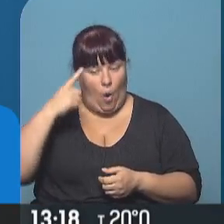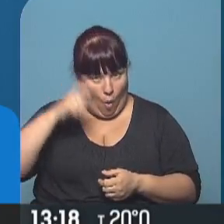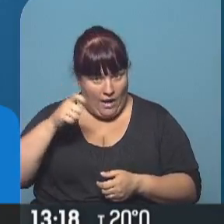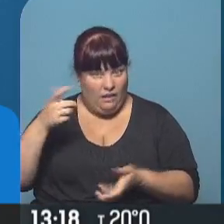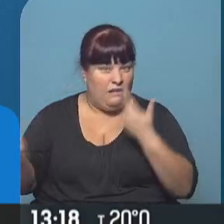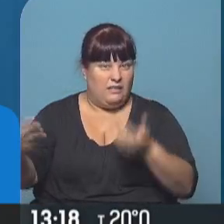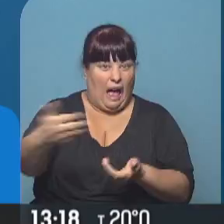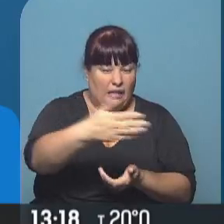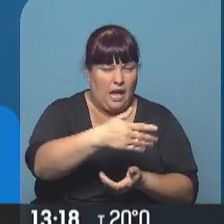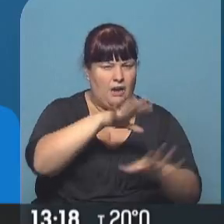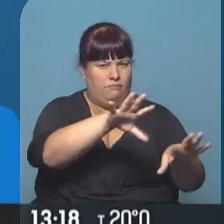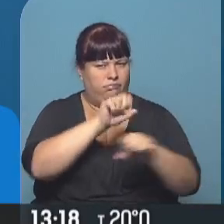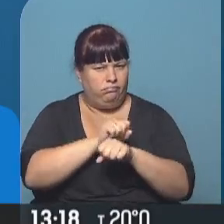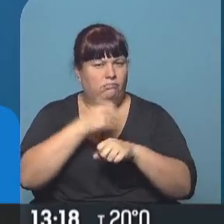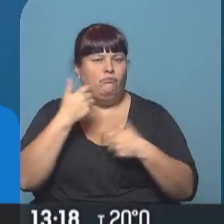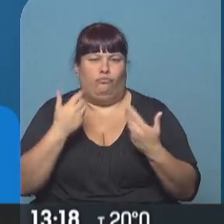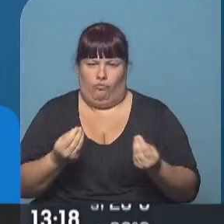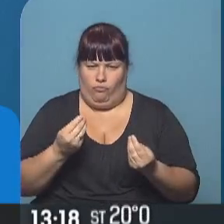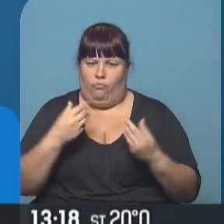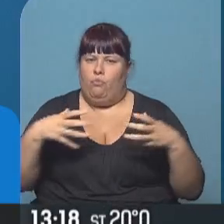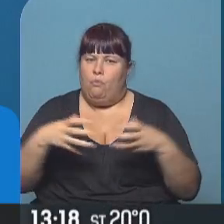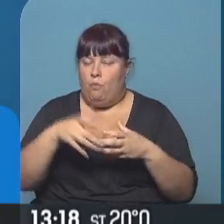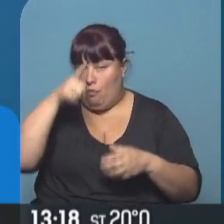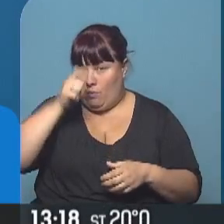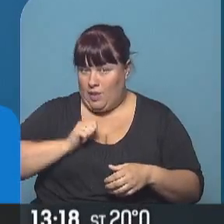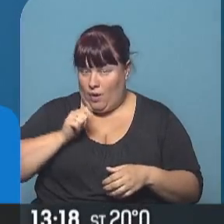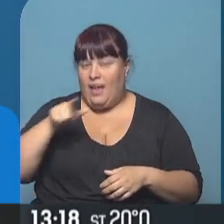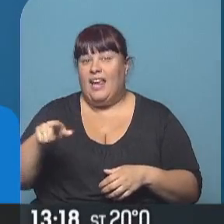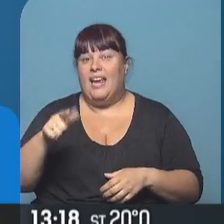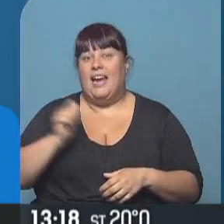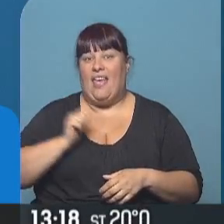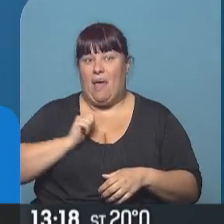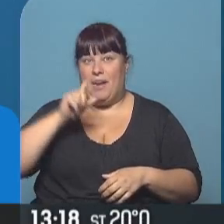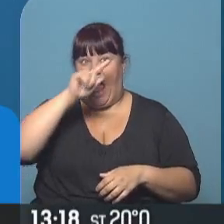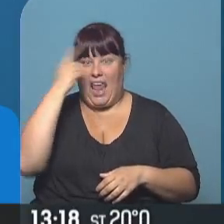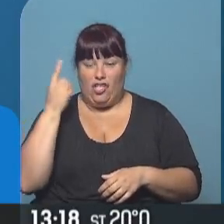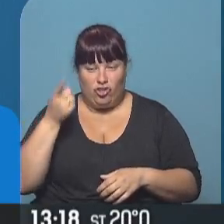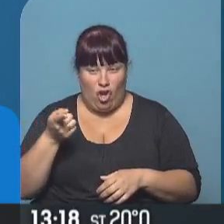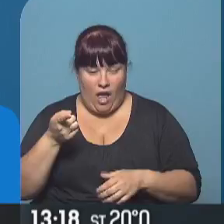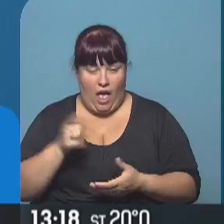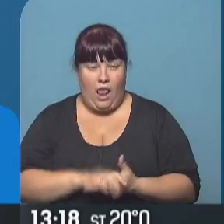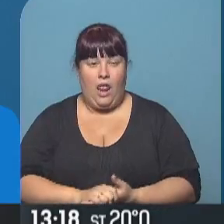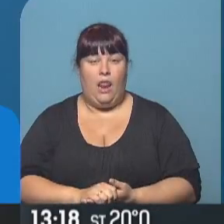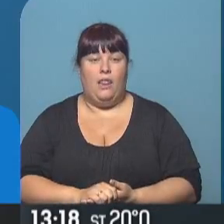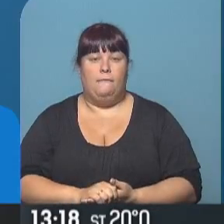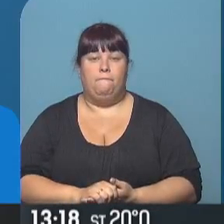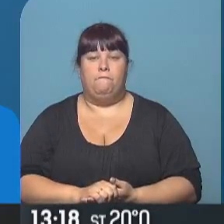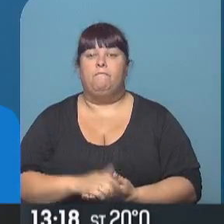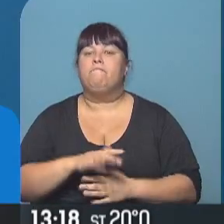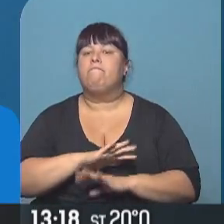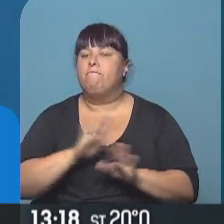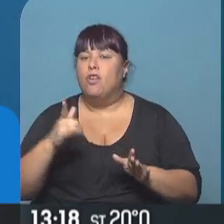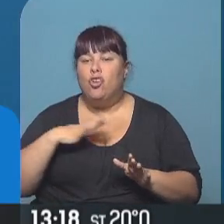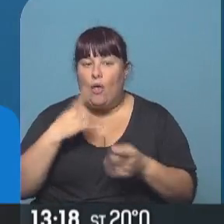juez y llevado a cabo por una fuerza de seguridad, en este caso la Gendarmería Nacional, sin tener